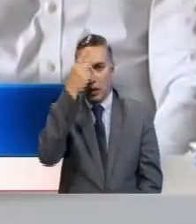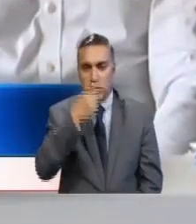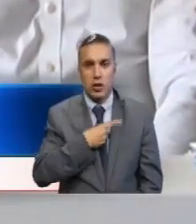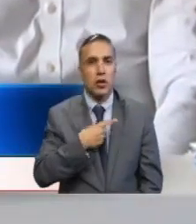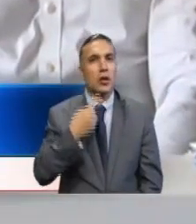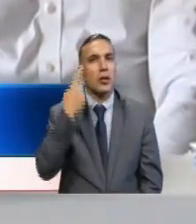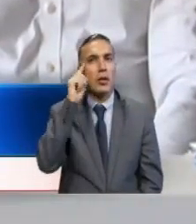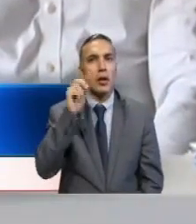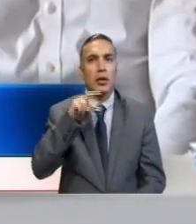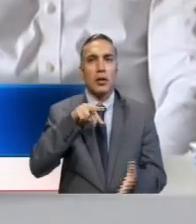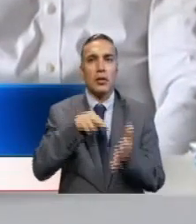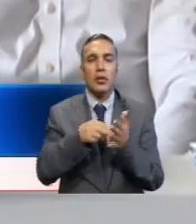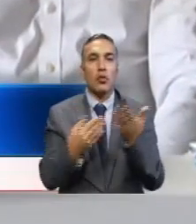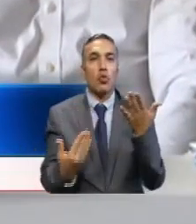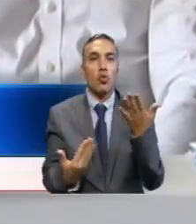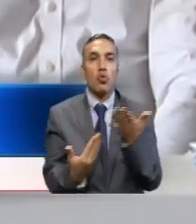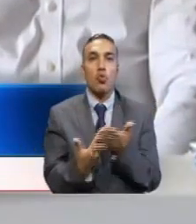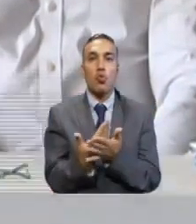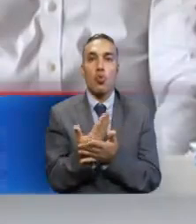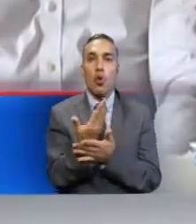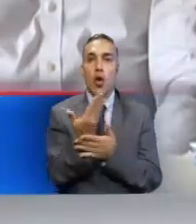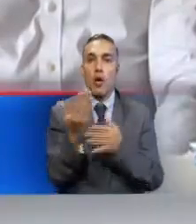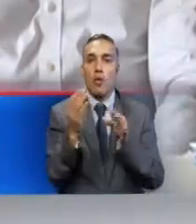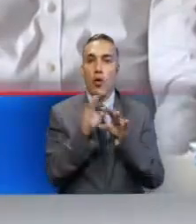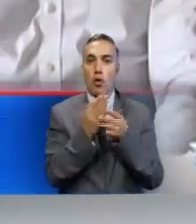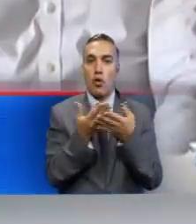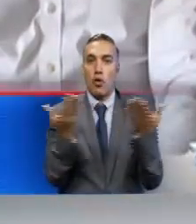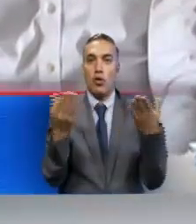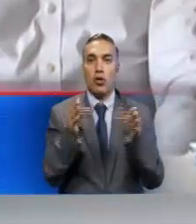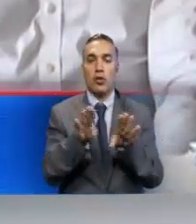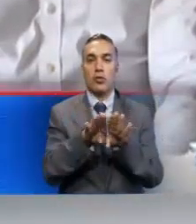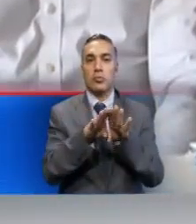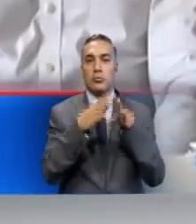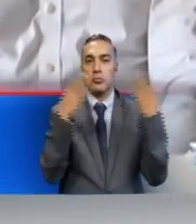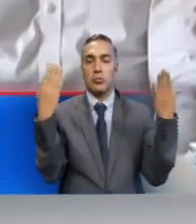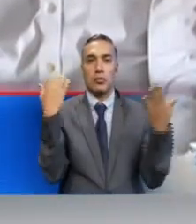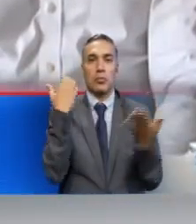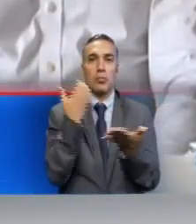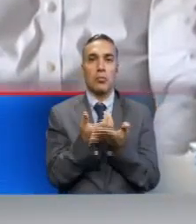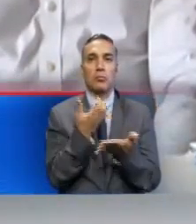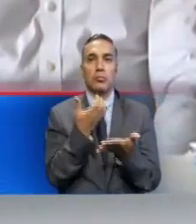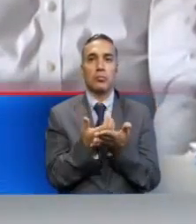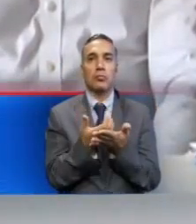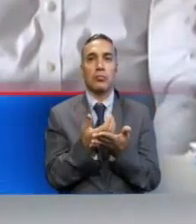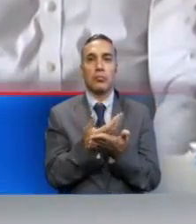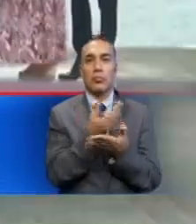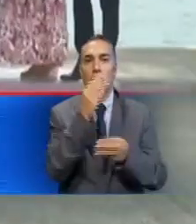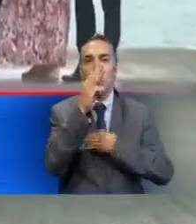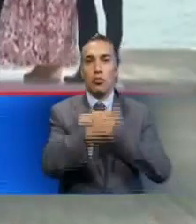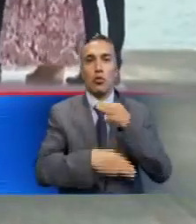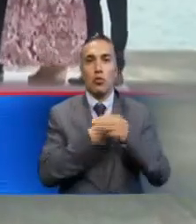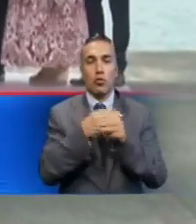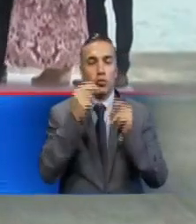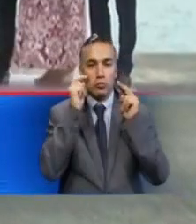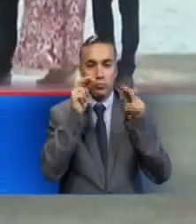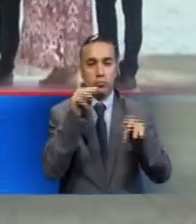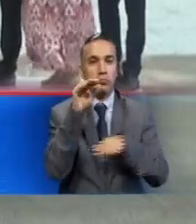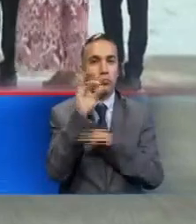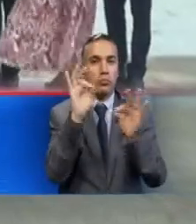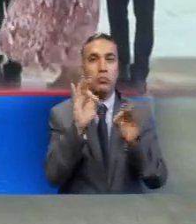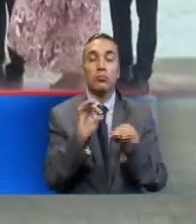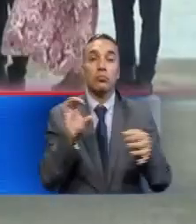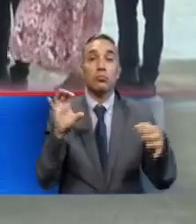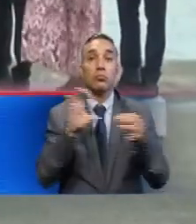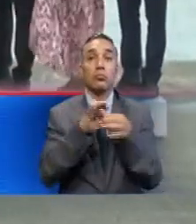para modernizar y abrir nuestra economía al mundo. La Alianza del